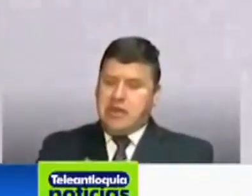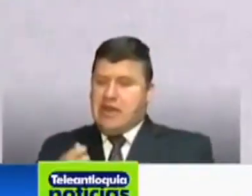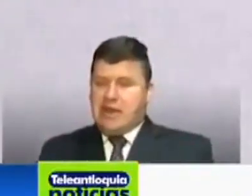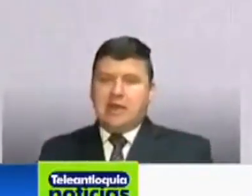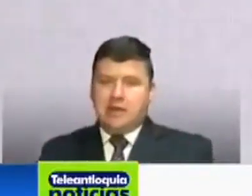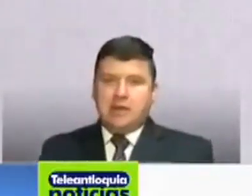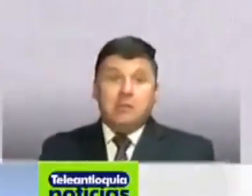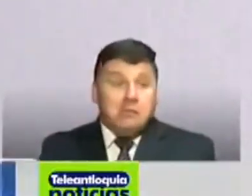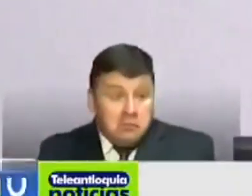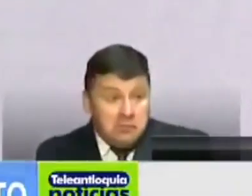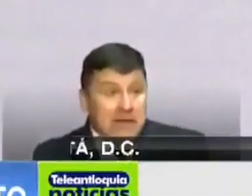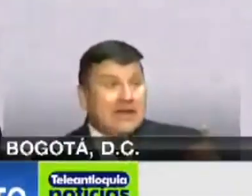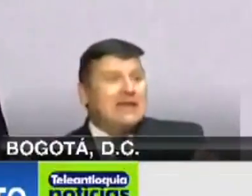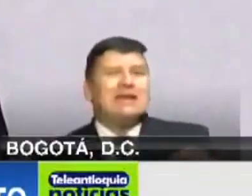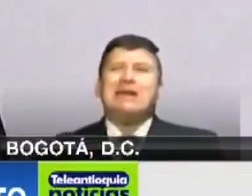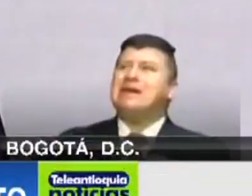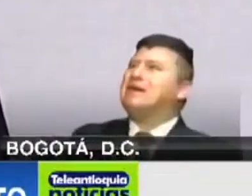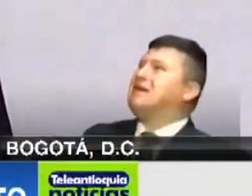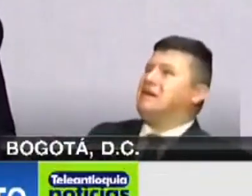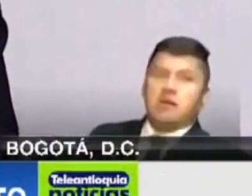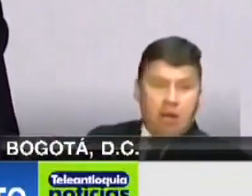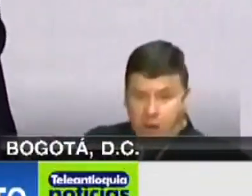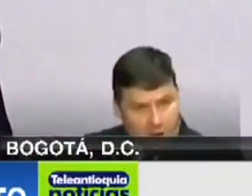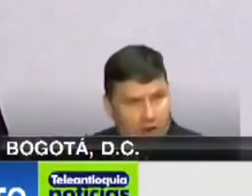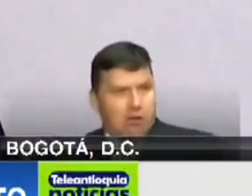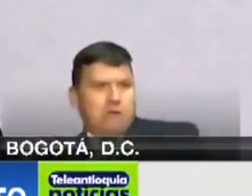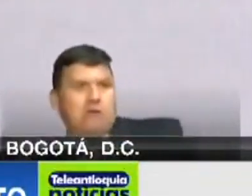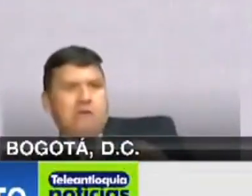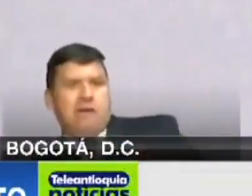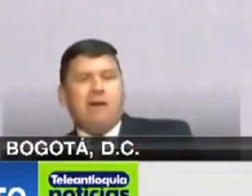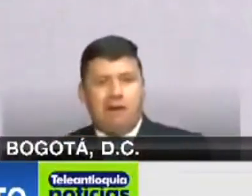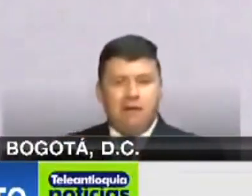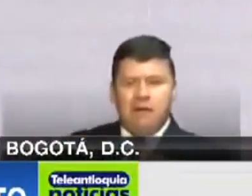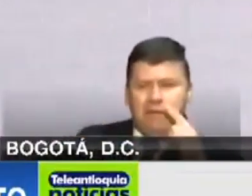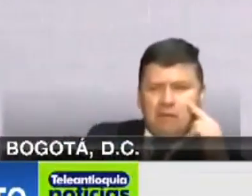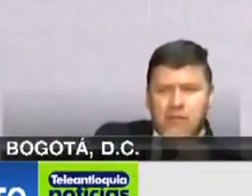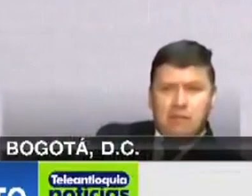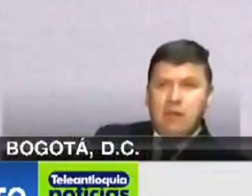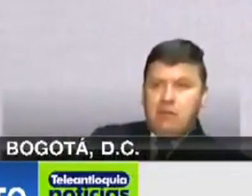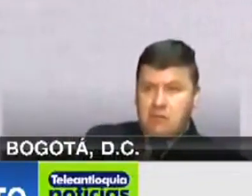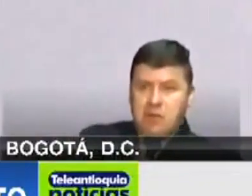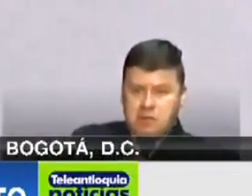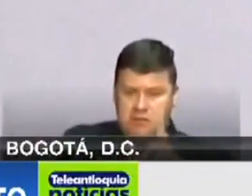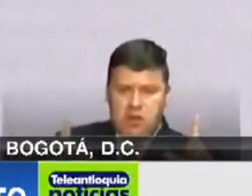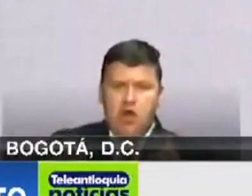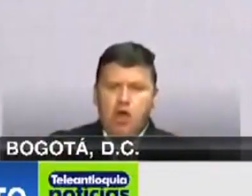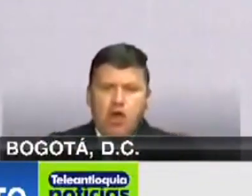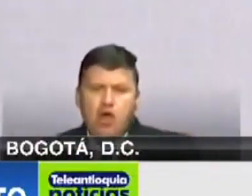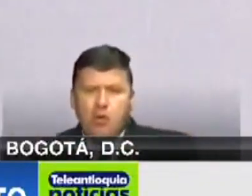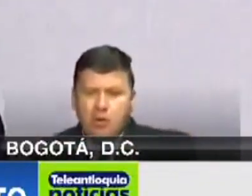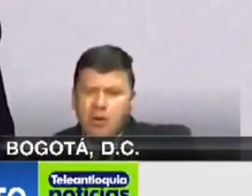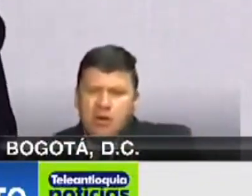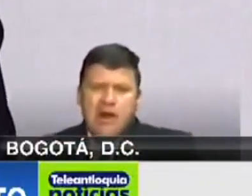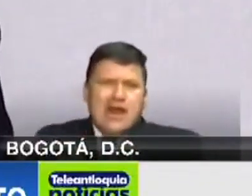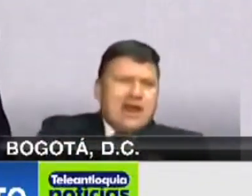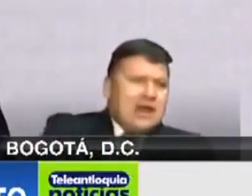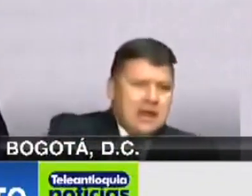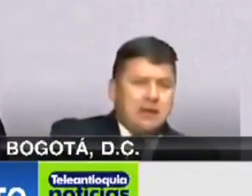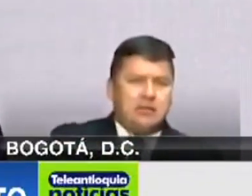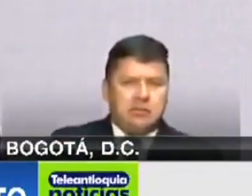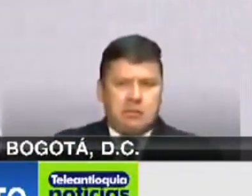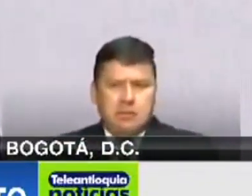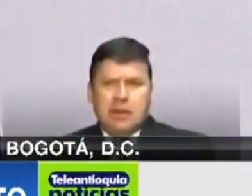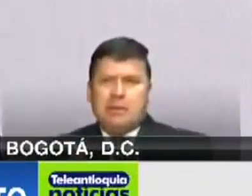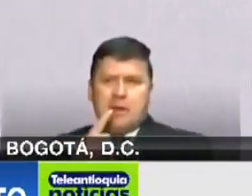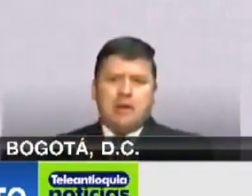va a conectar la oferta con la demanda, que le va a permitir a todos los comerciantes mirar cómo se está comportando su sector, que es una preocupación permanente a